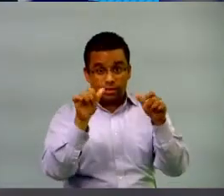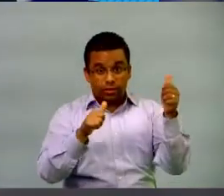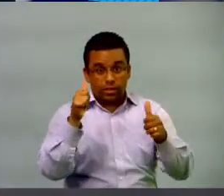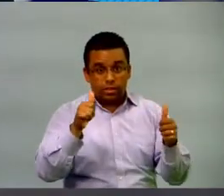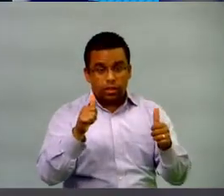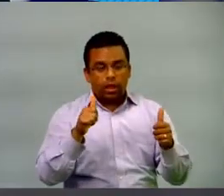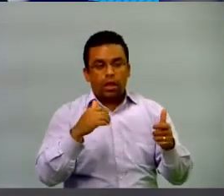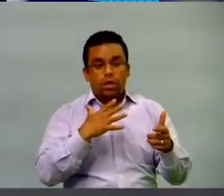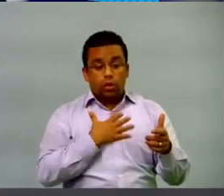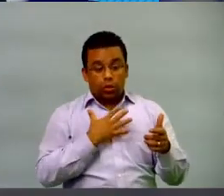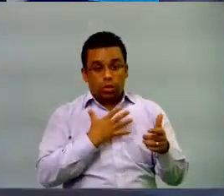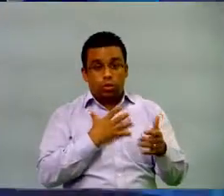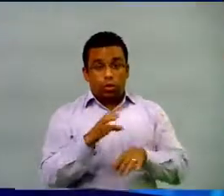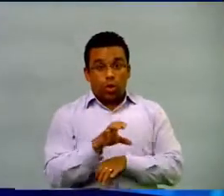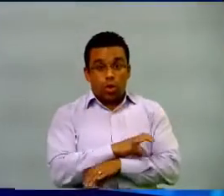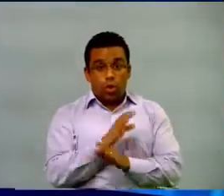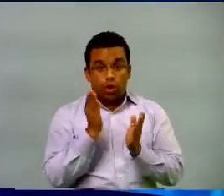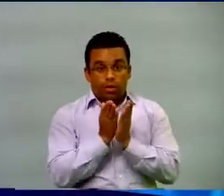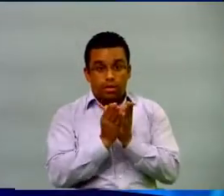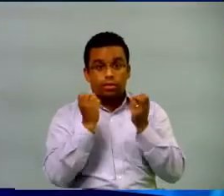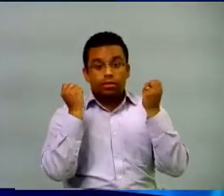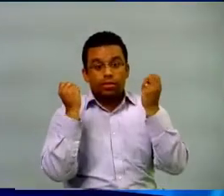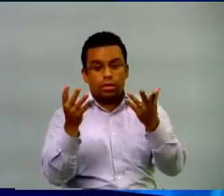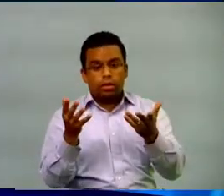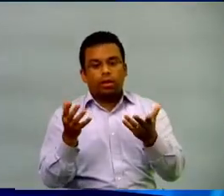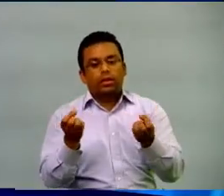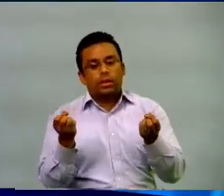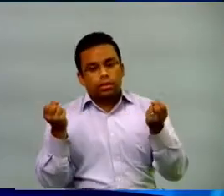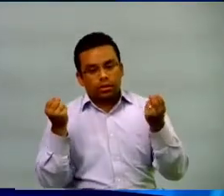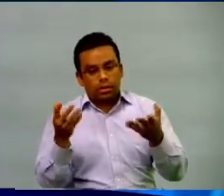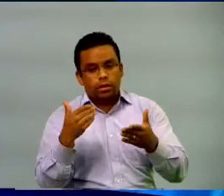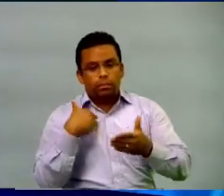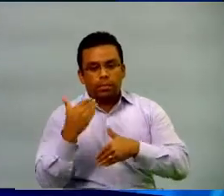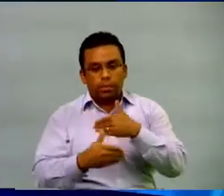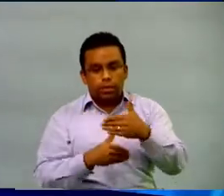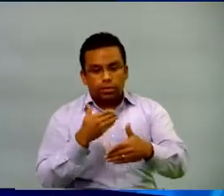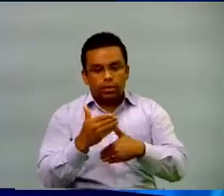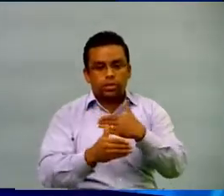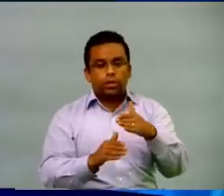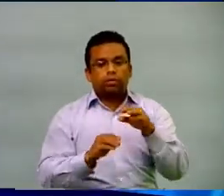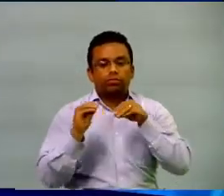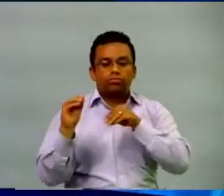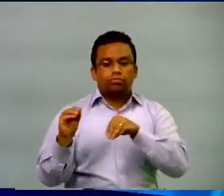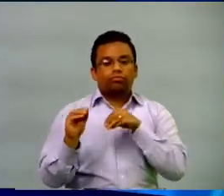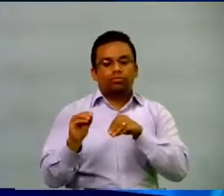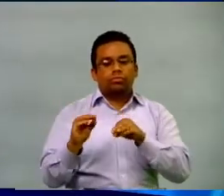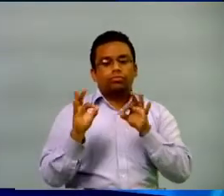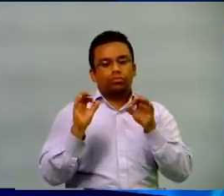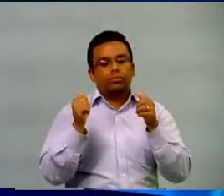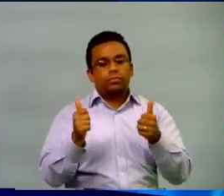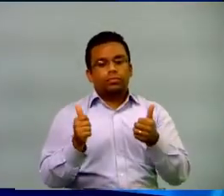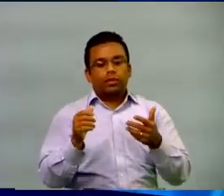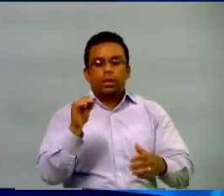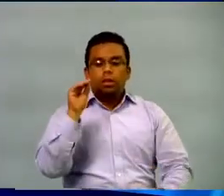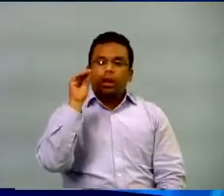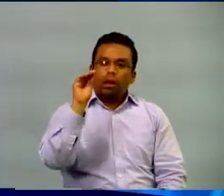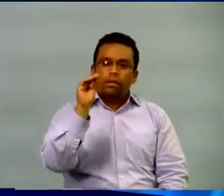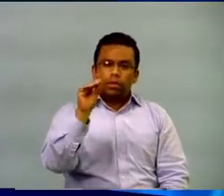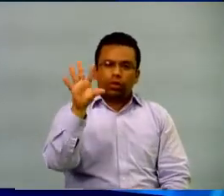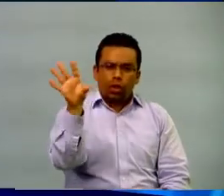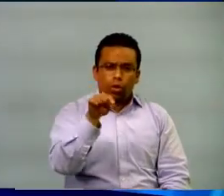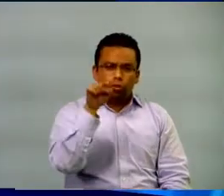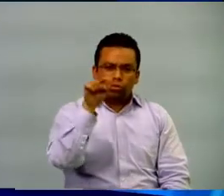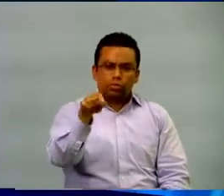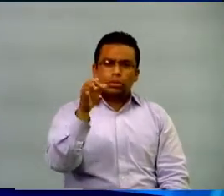que nosotros, Computadores para Educar, estamos entregando el proceso de formación. Entonces, a todos nuestros amigos de PEGI que han